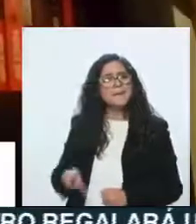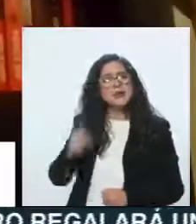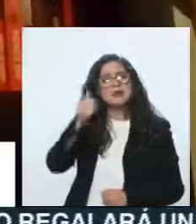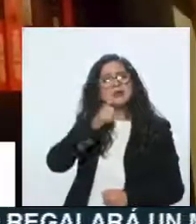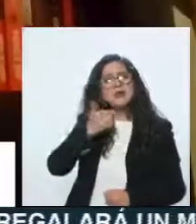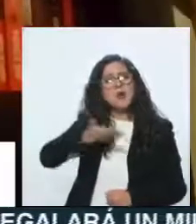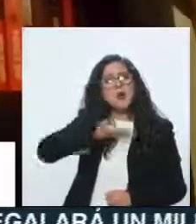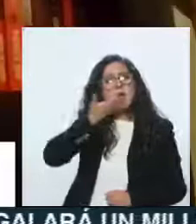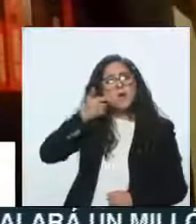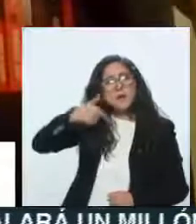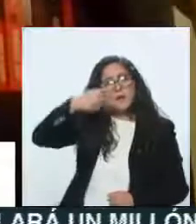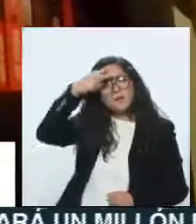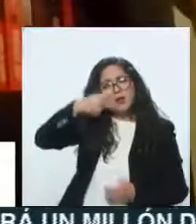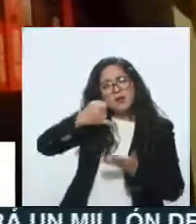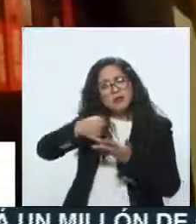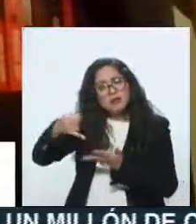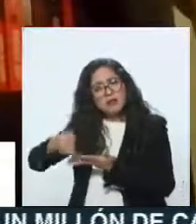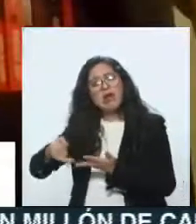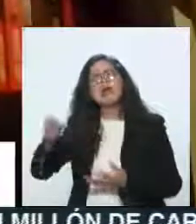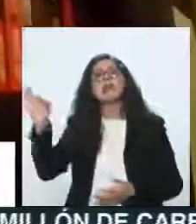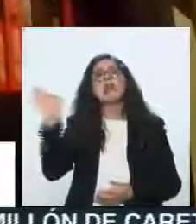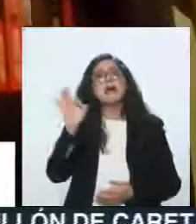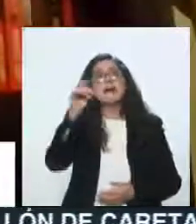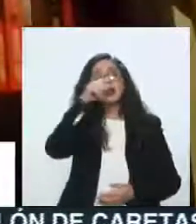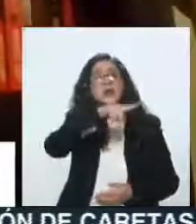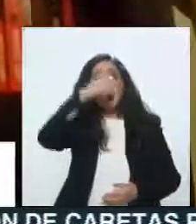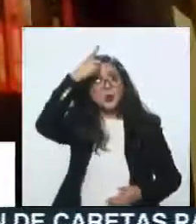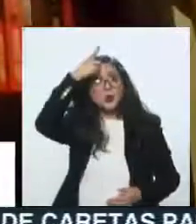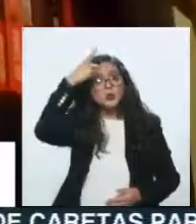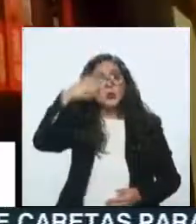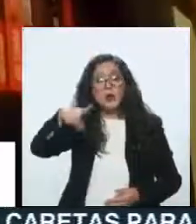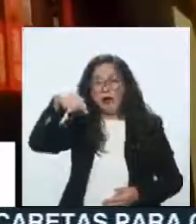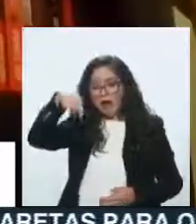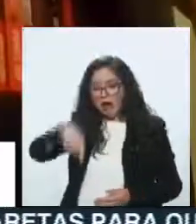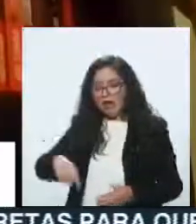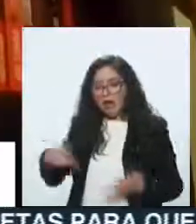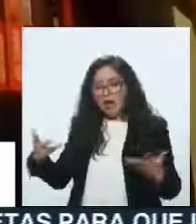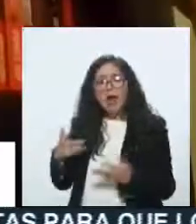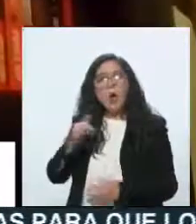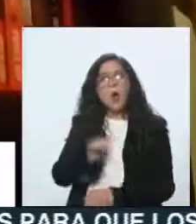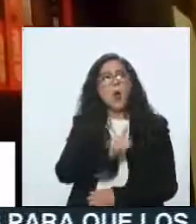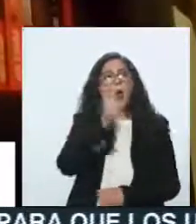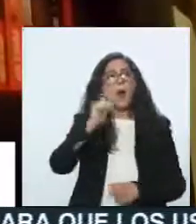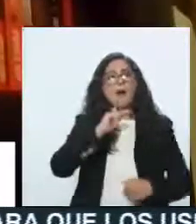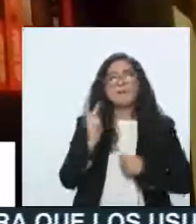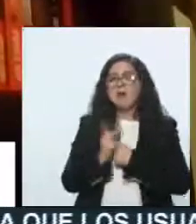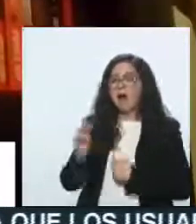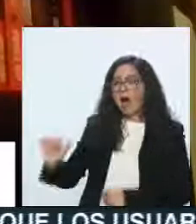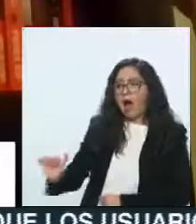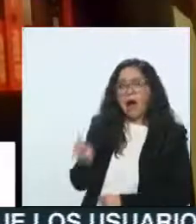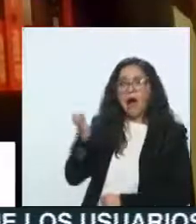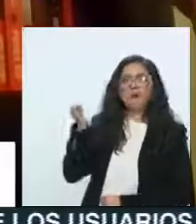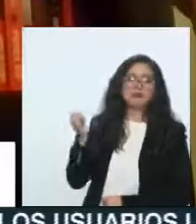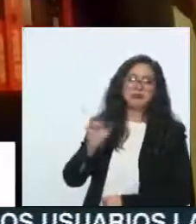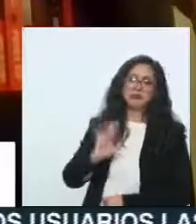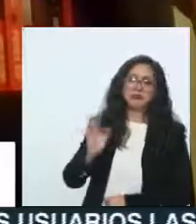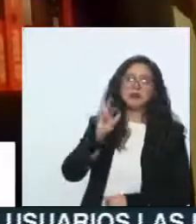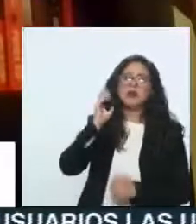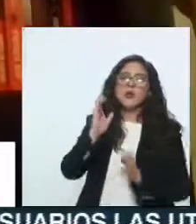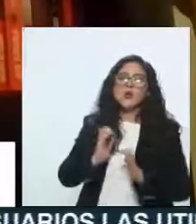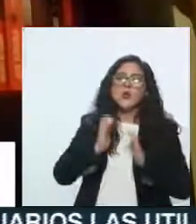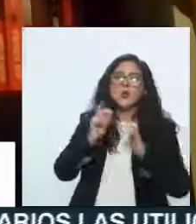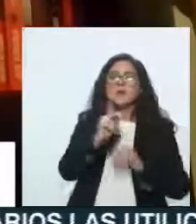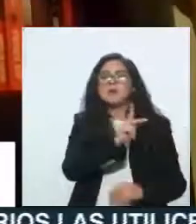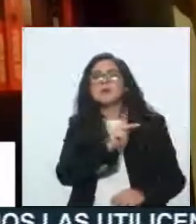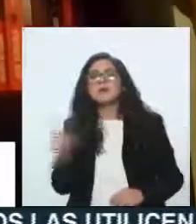estas cuestiones de que se robe la propiedad industrial, eso, si lo queremos ver así, de nuestros campesinos, ¿no? Que tienen